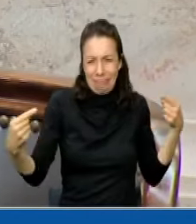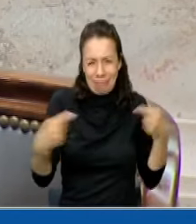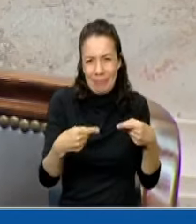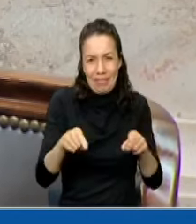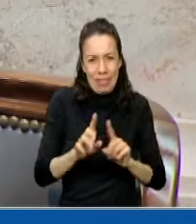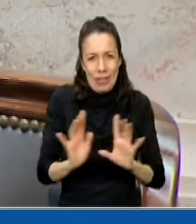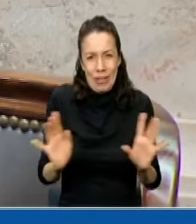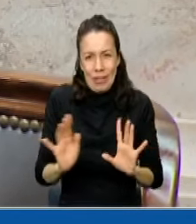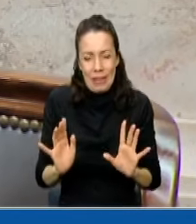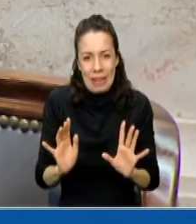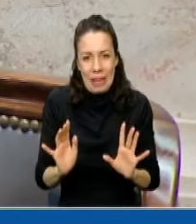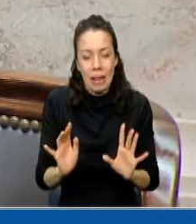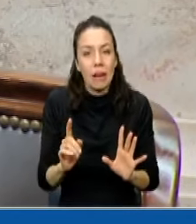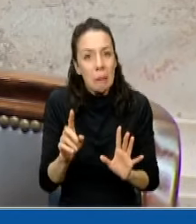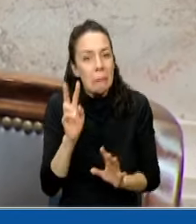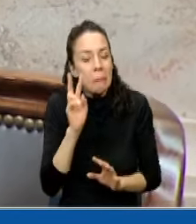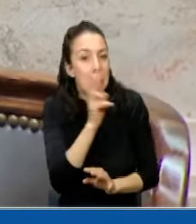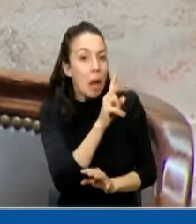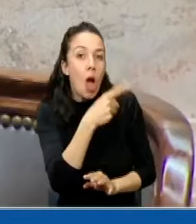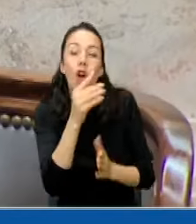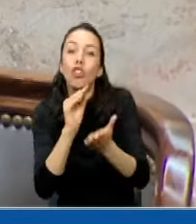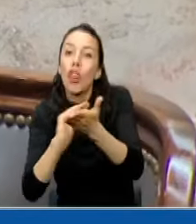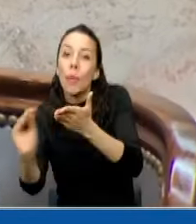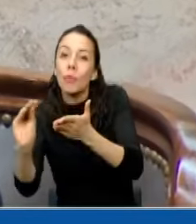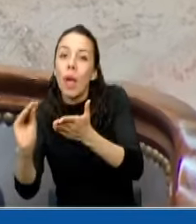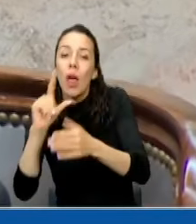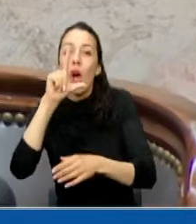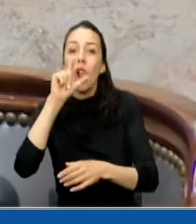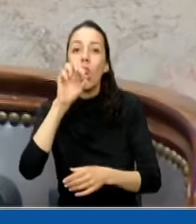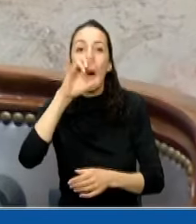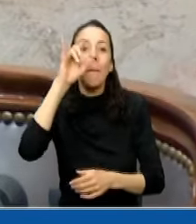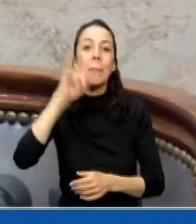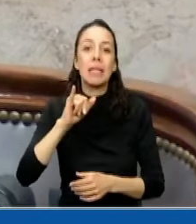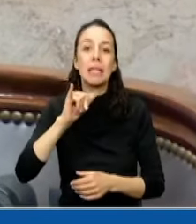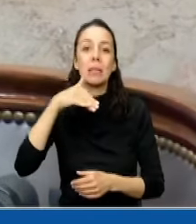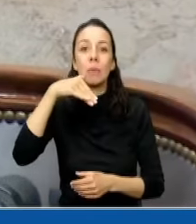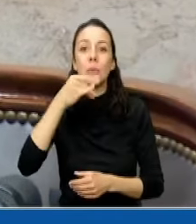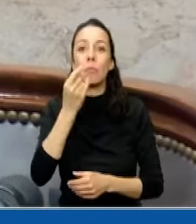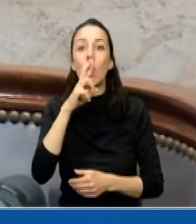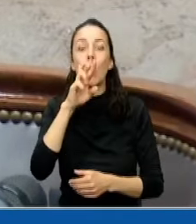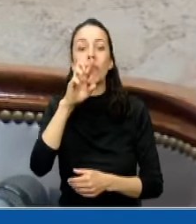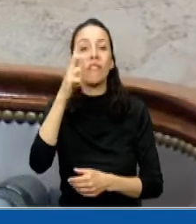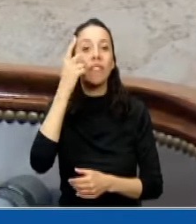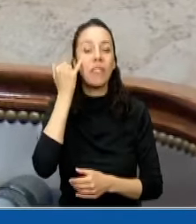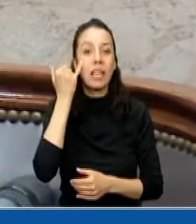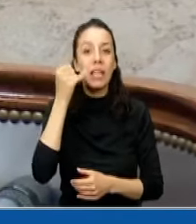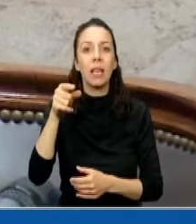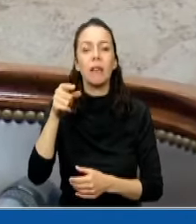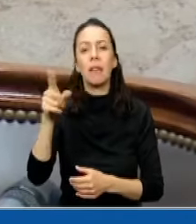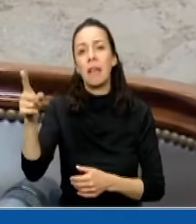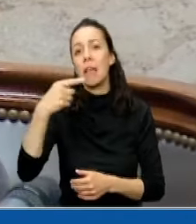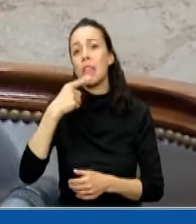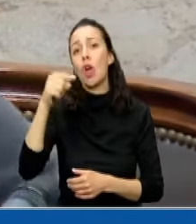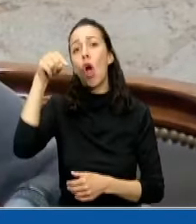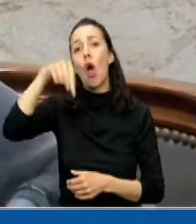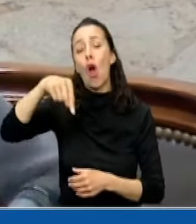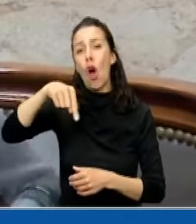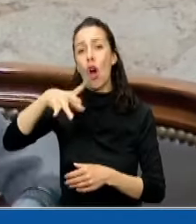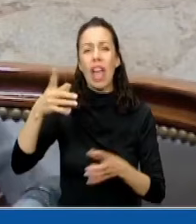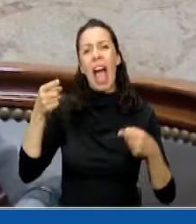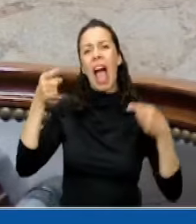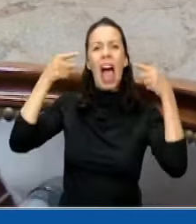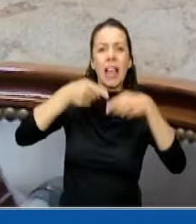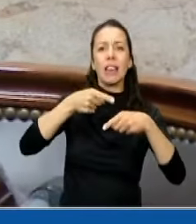miran, acá hubo un diputado, otro, López Murphy, que a cuento de nada, hoy en una intervención se dedicó a atacar